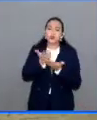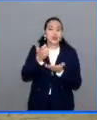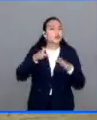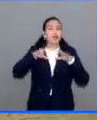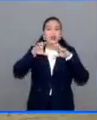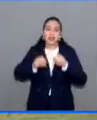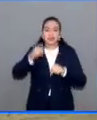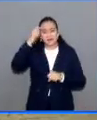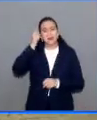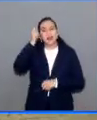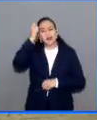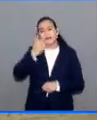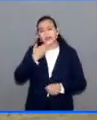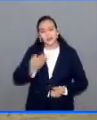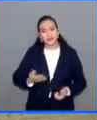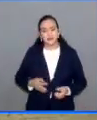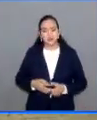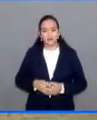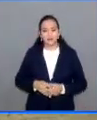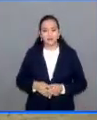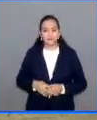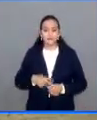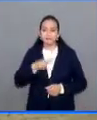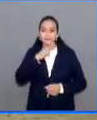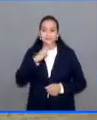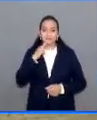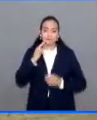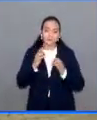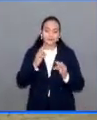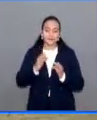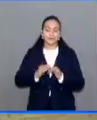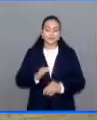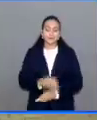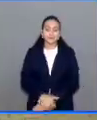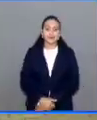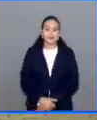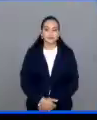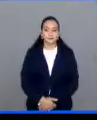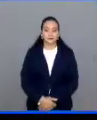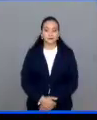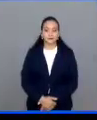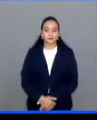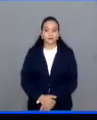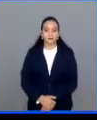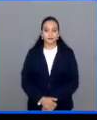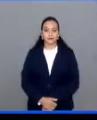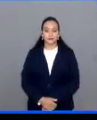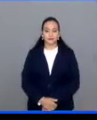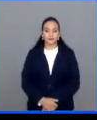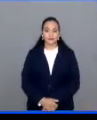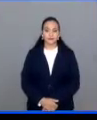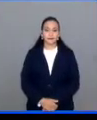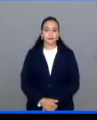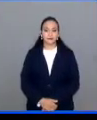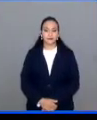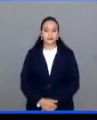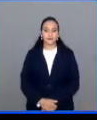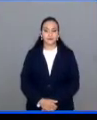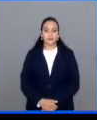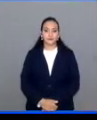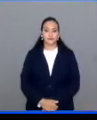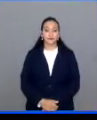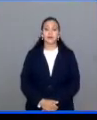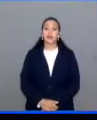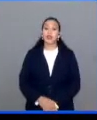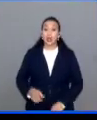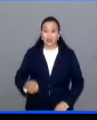pensión digna. Para el canal del Poder Judicial de la Federación, Rosy García. Tras la explosión de una pipa